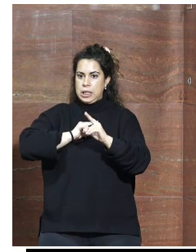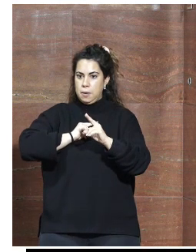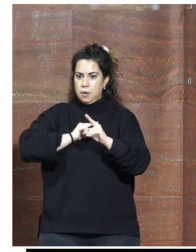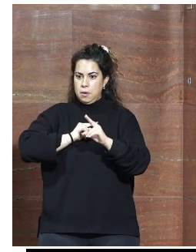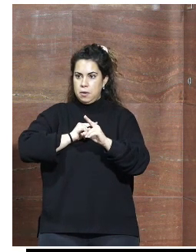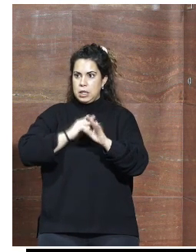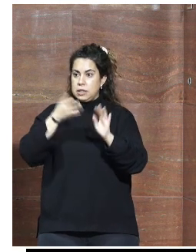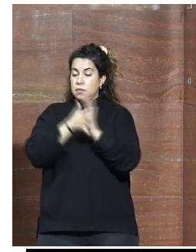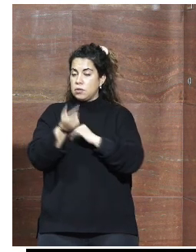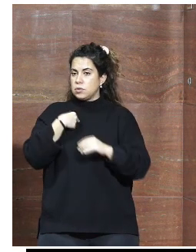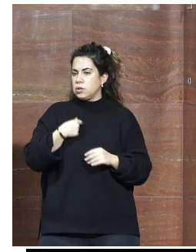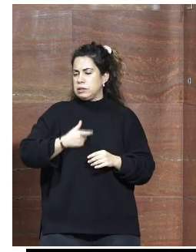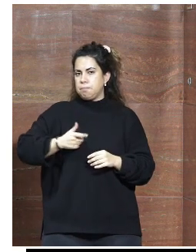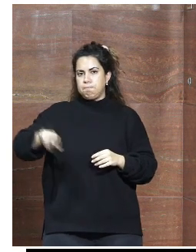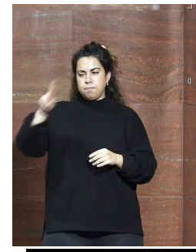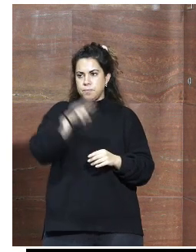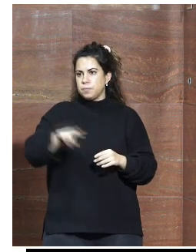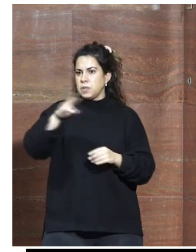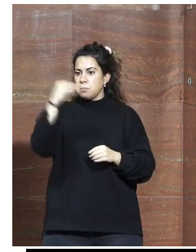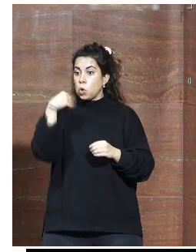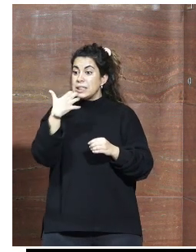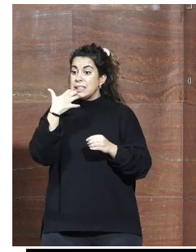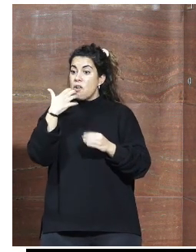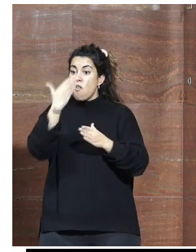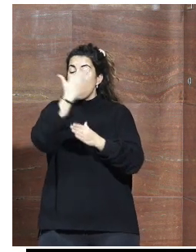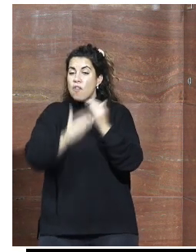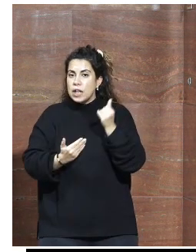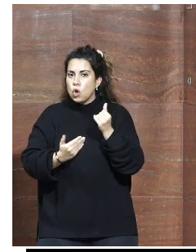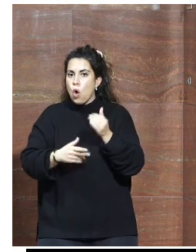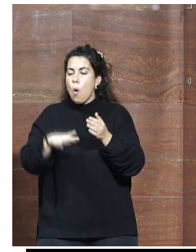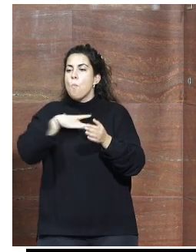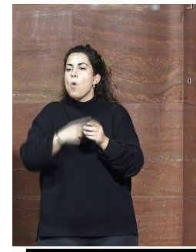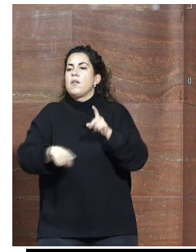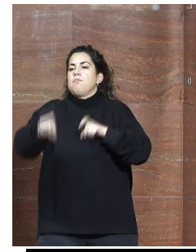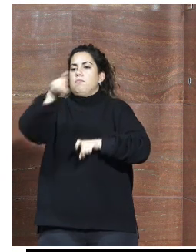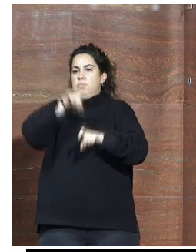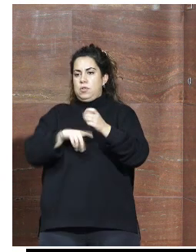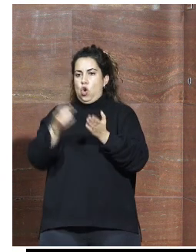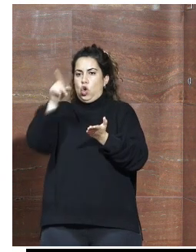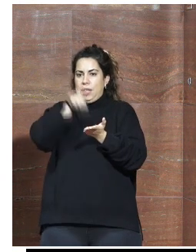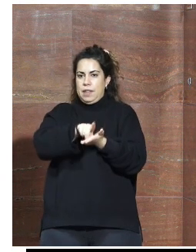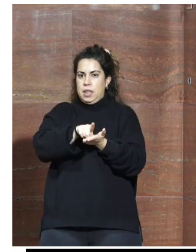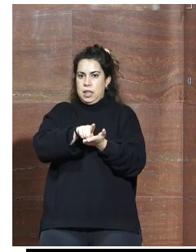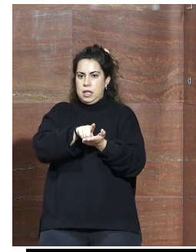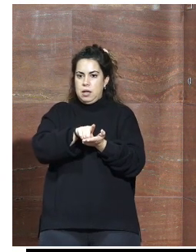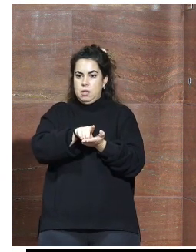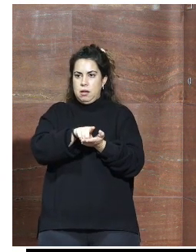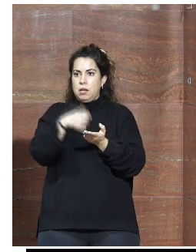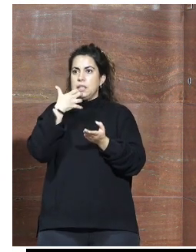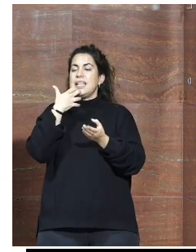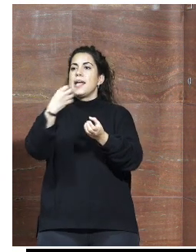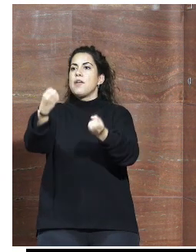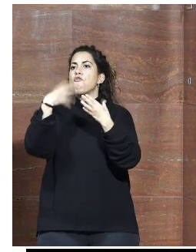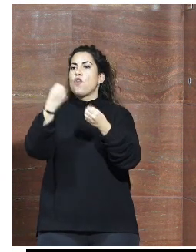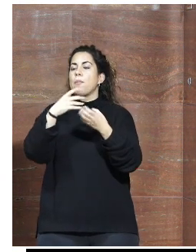hemos insistido mucho, por ejemplo, en cuando hay errores que pueda volver para atrás. O sea, le estoy dando una